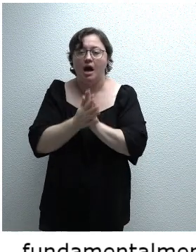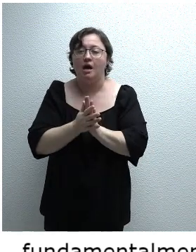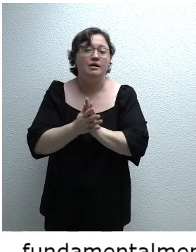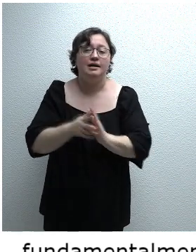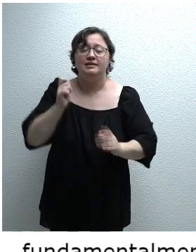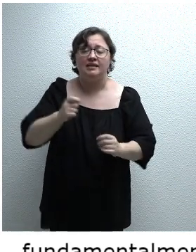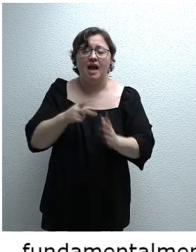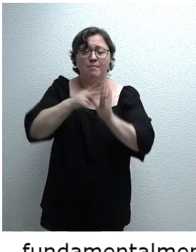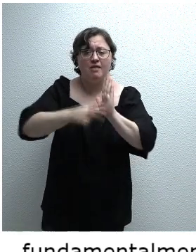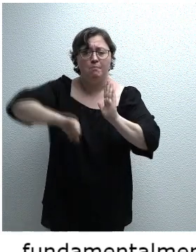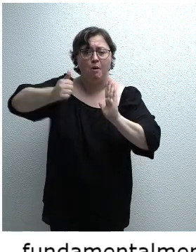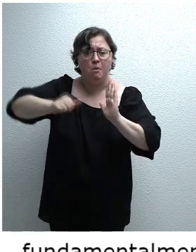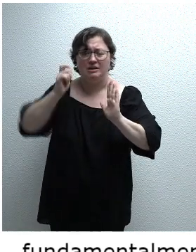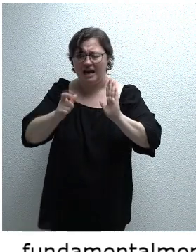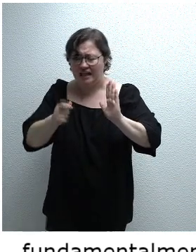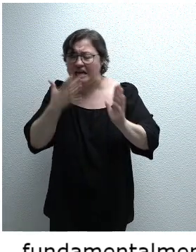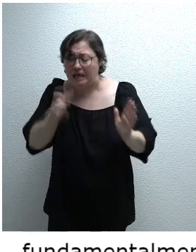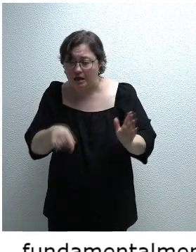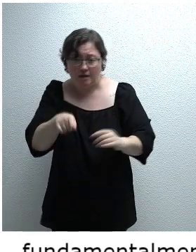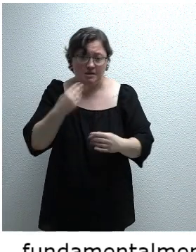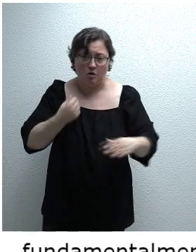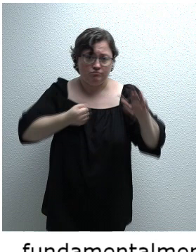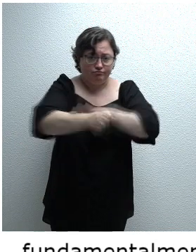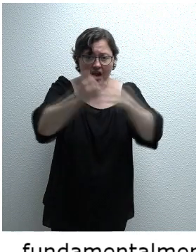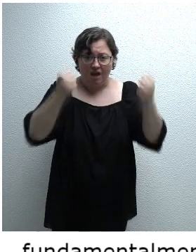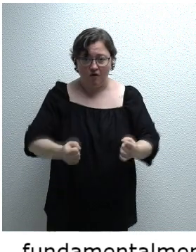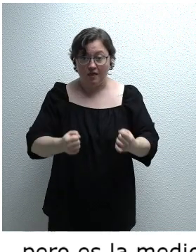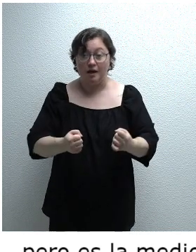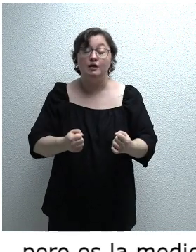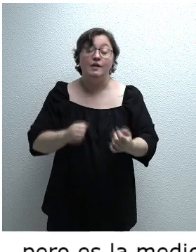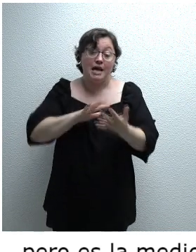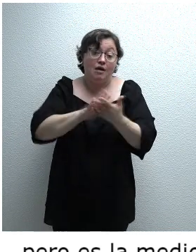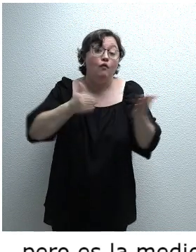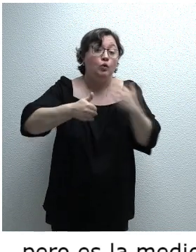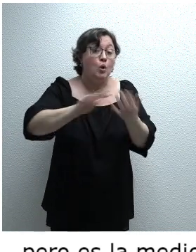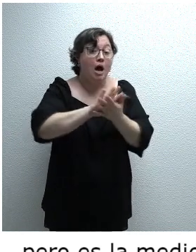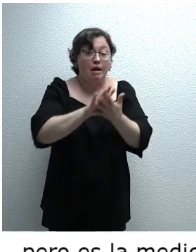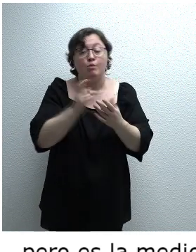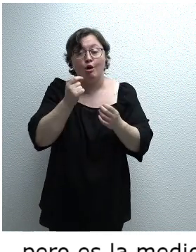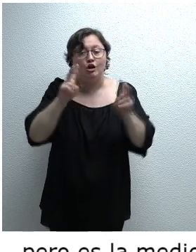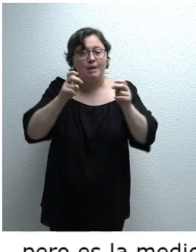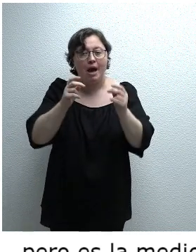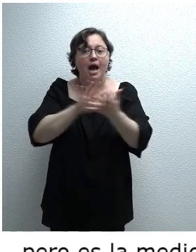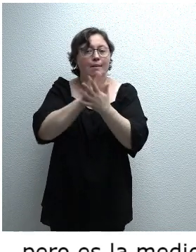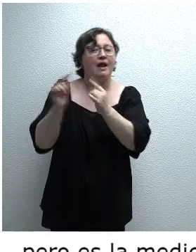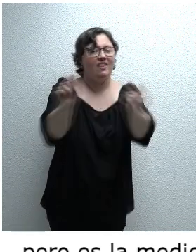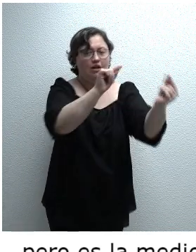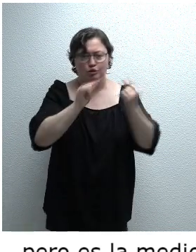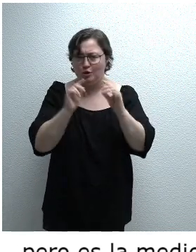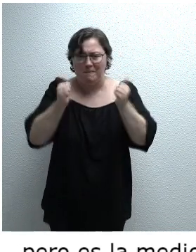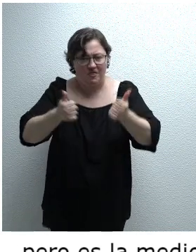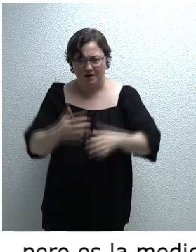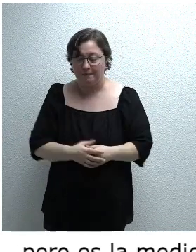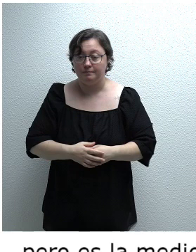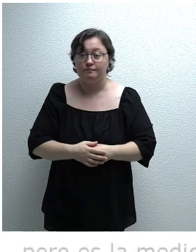que se ha venido aplicando hasta ahora, pues desde luego hay que abordar y algún día habría que abrir este melón, es muy importante. Muy bien, pues pasamos a